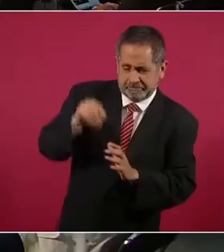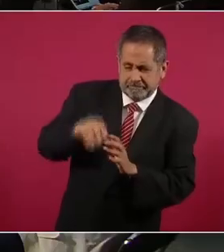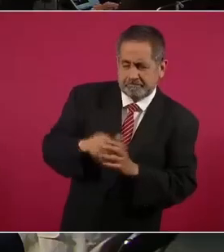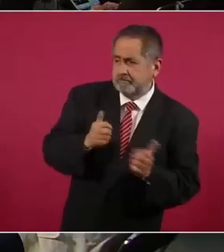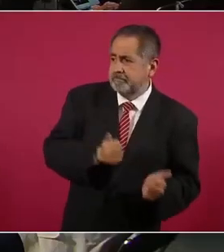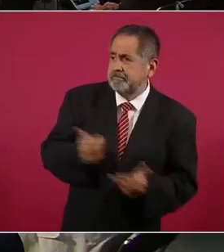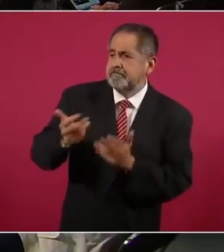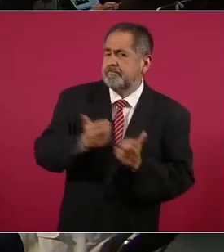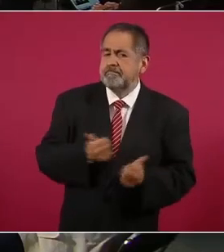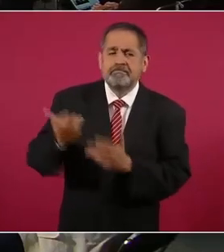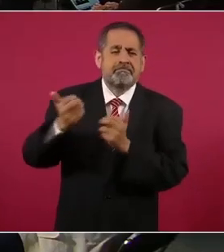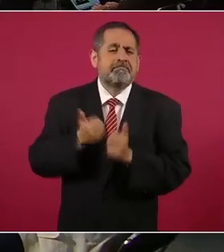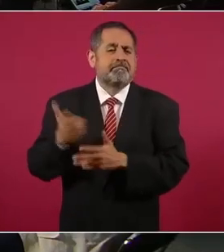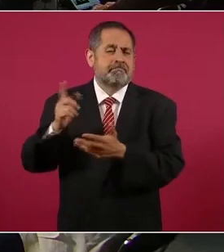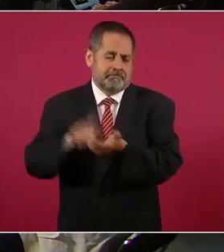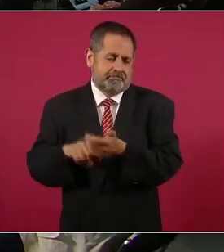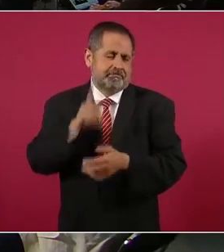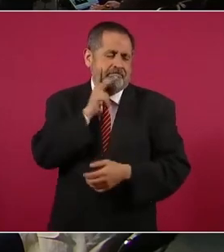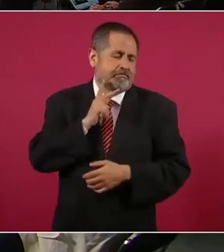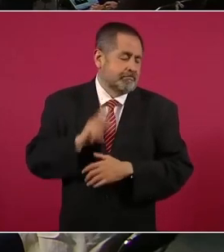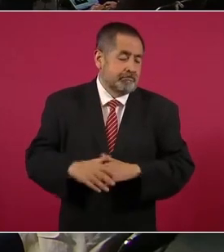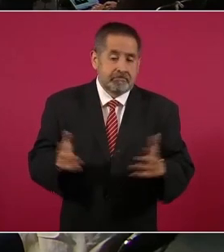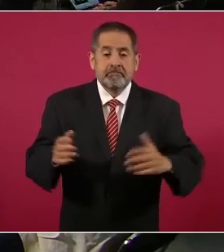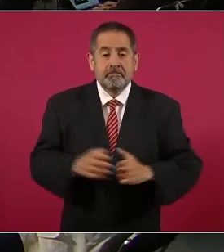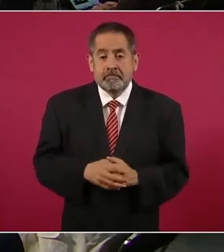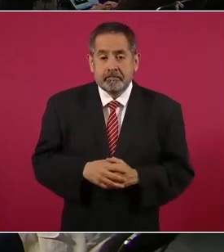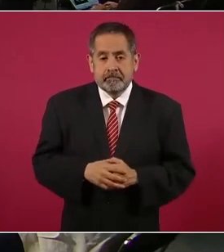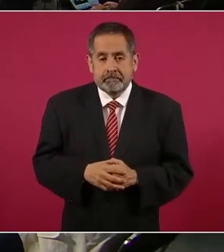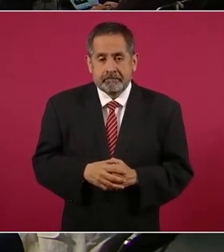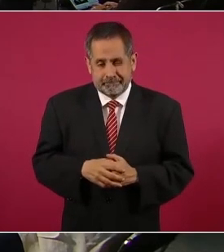petróleo. Entonces, todo eso